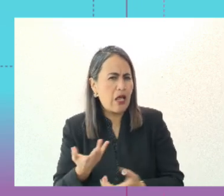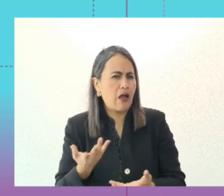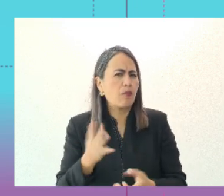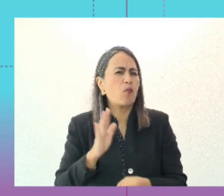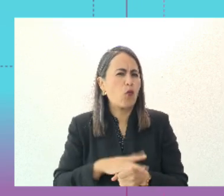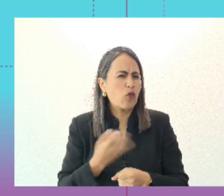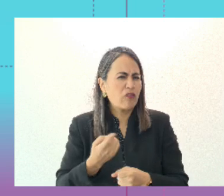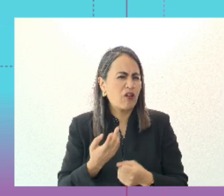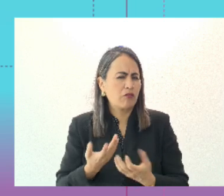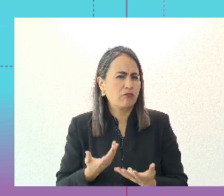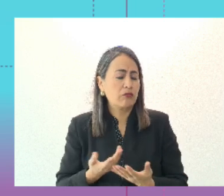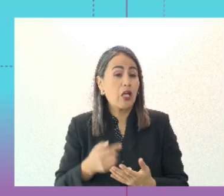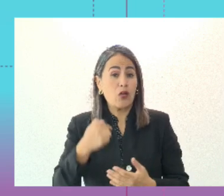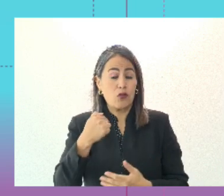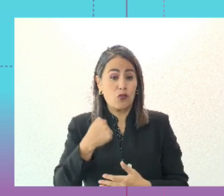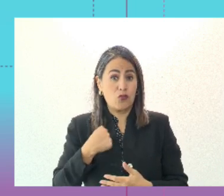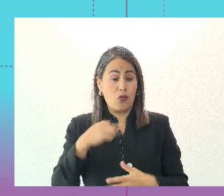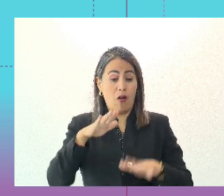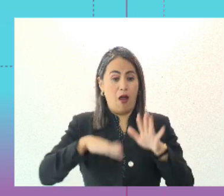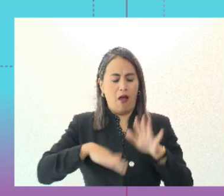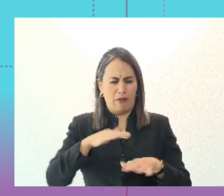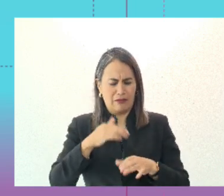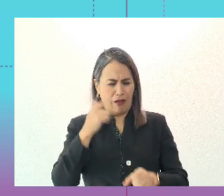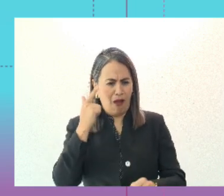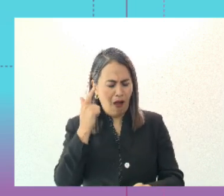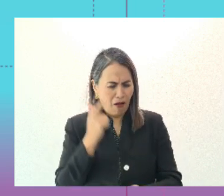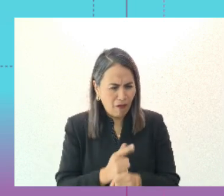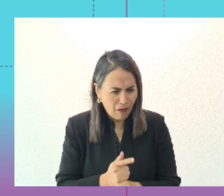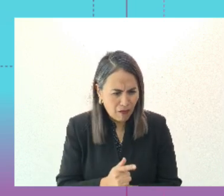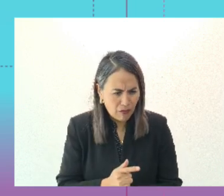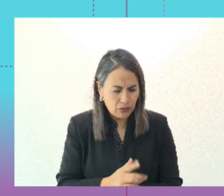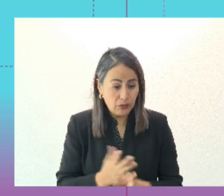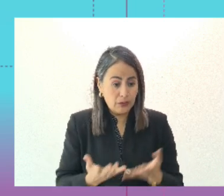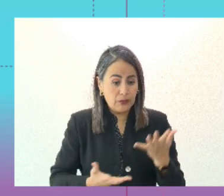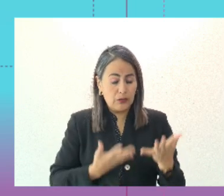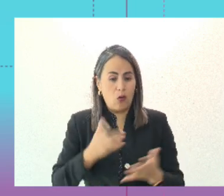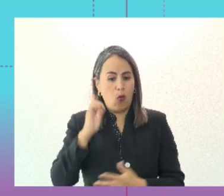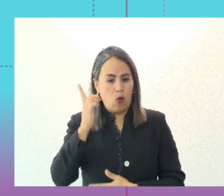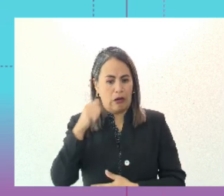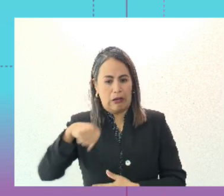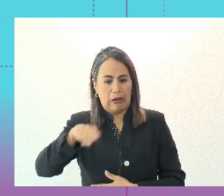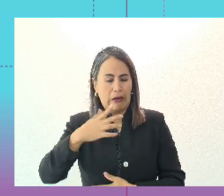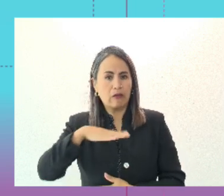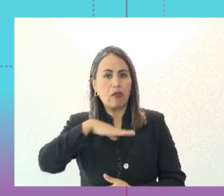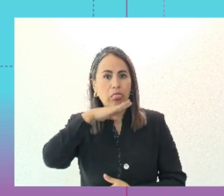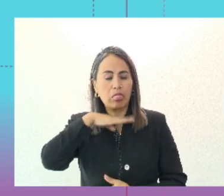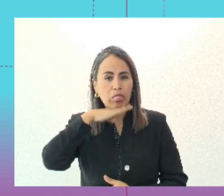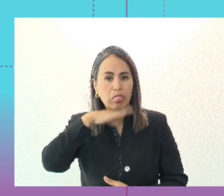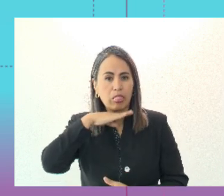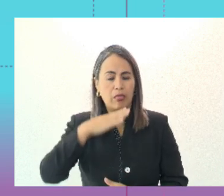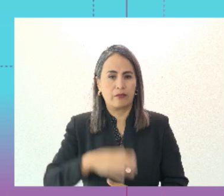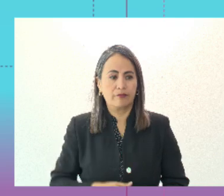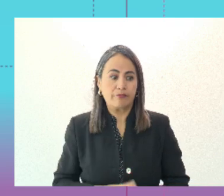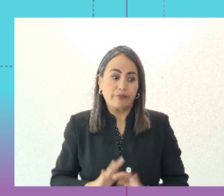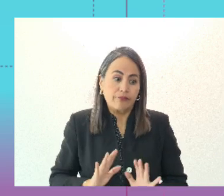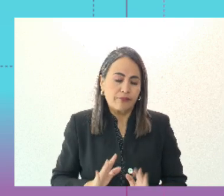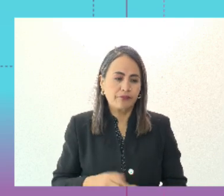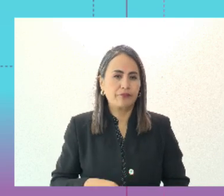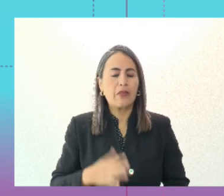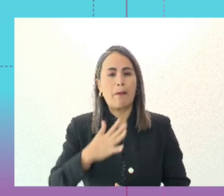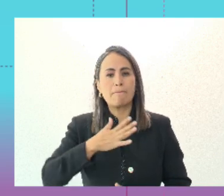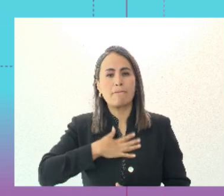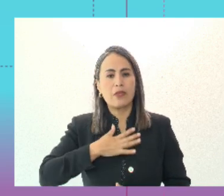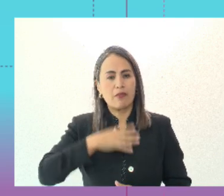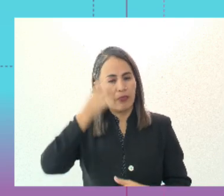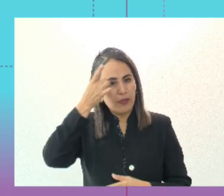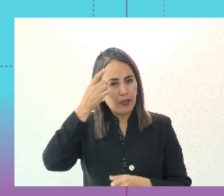yo me daba cuenta de cosas que esperaba que ellos no se dieran cuenta el momento que nos estaban revisando. Pero a mí me sirvieron como director del